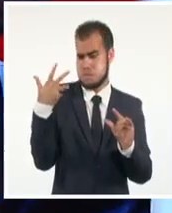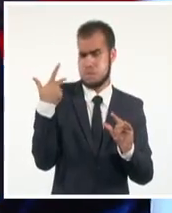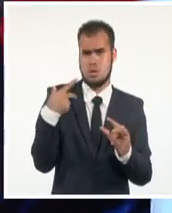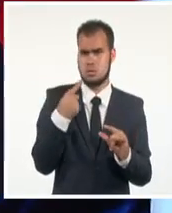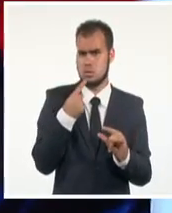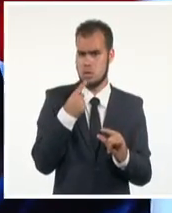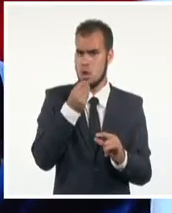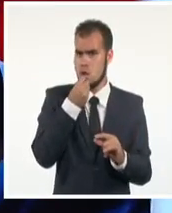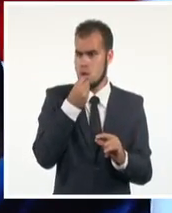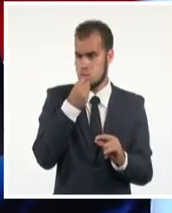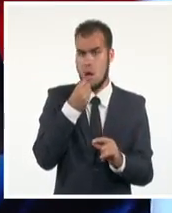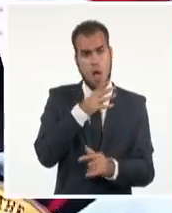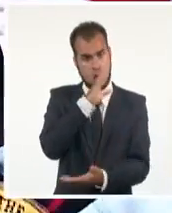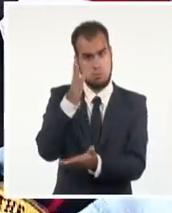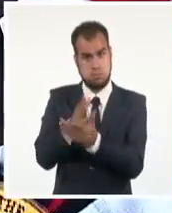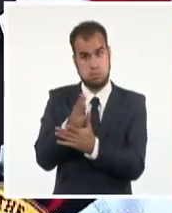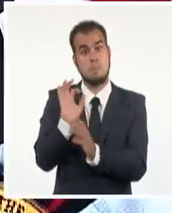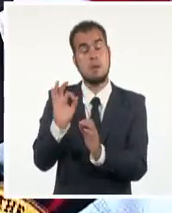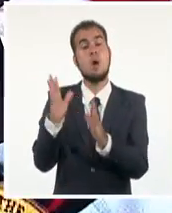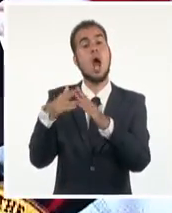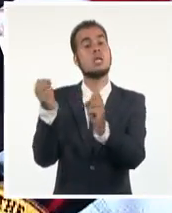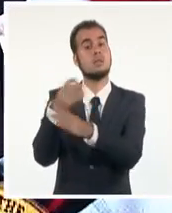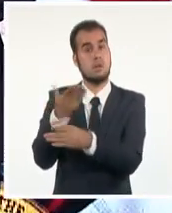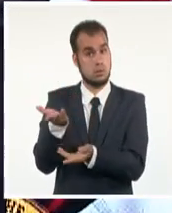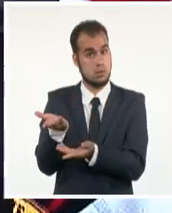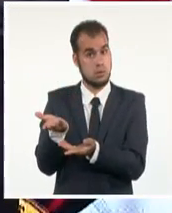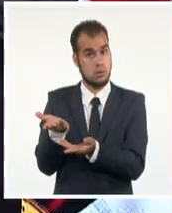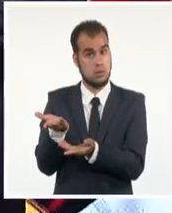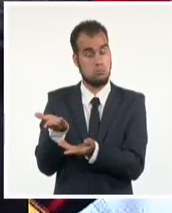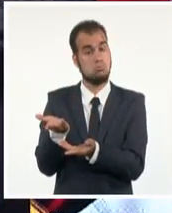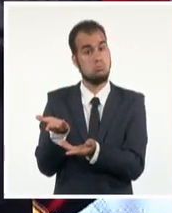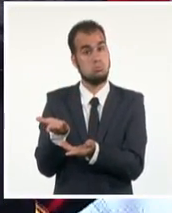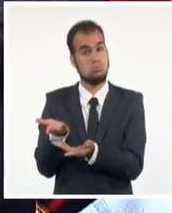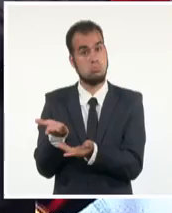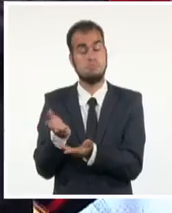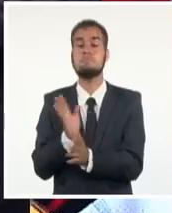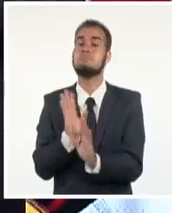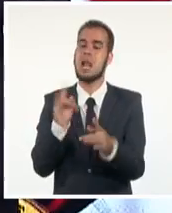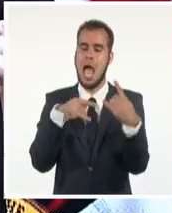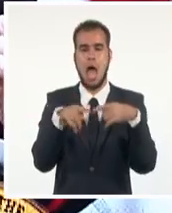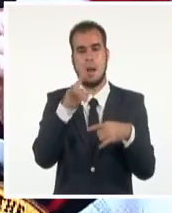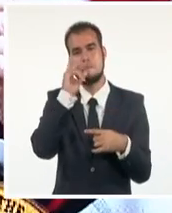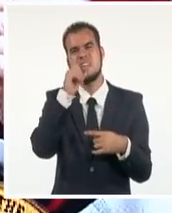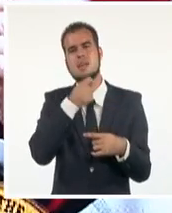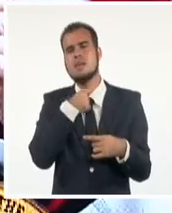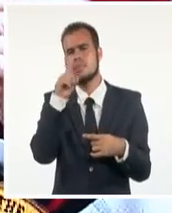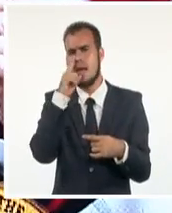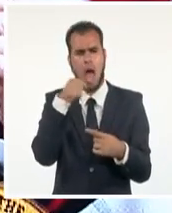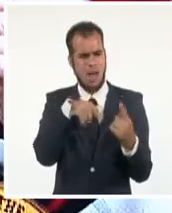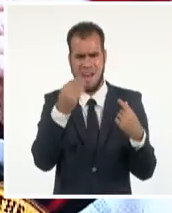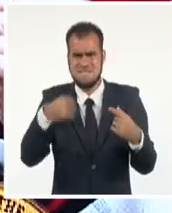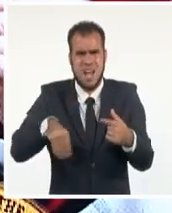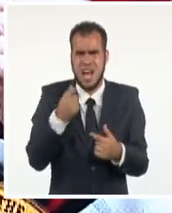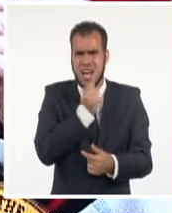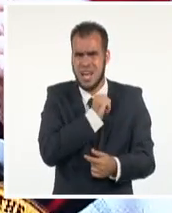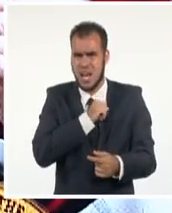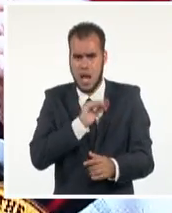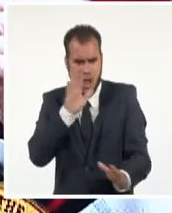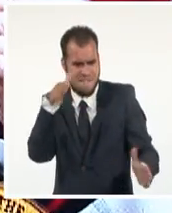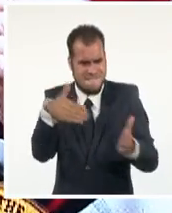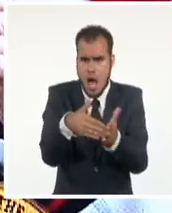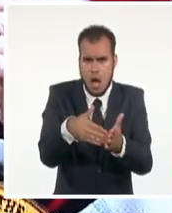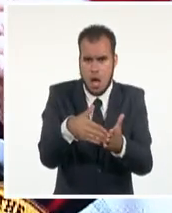nunca nos han querido bien y colman las redes sociales usándolo todo, hasta algoritmos robotizados, para hablar del fracaso